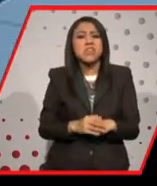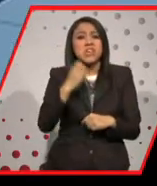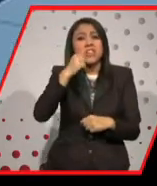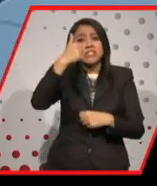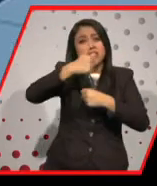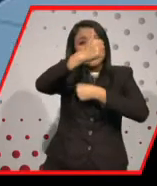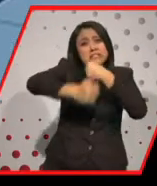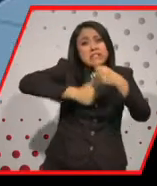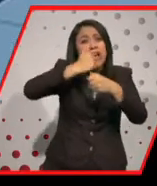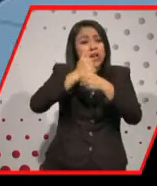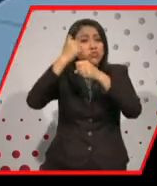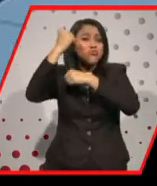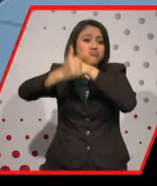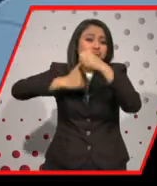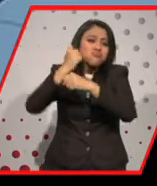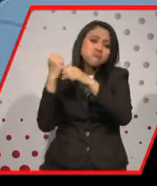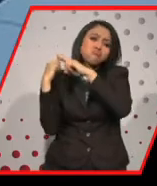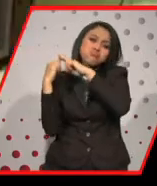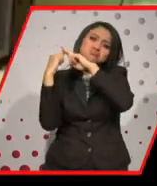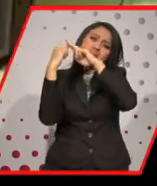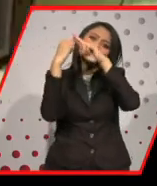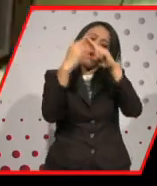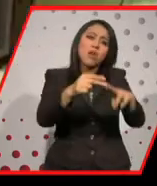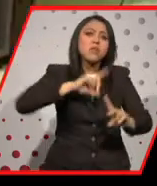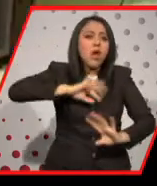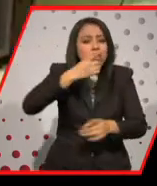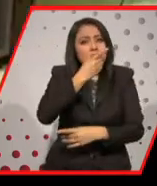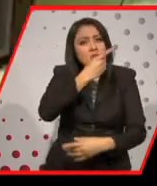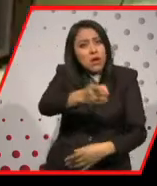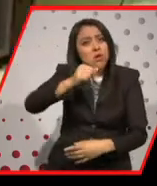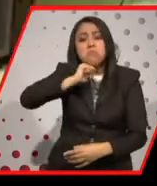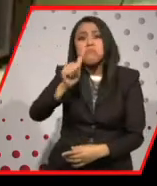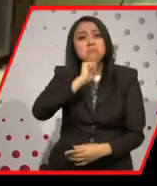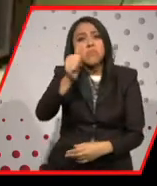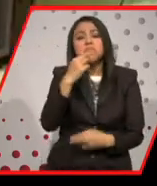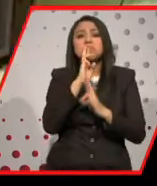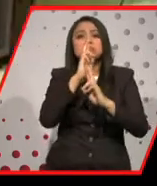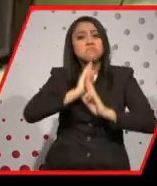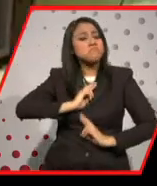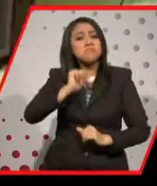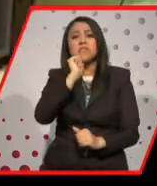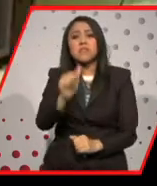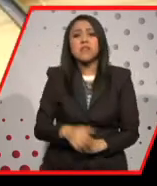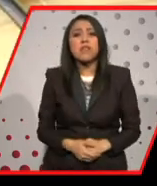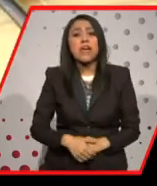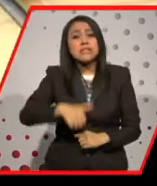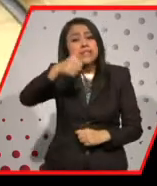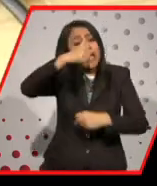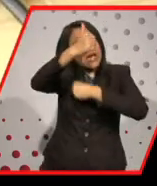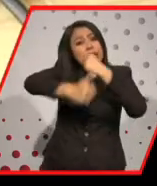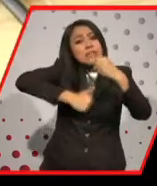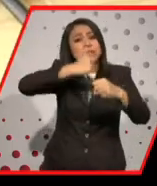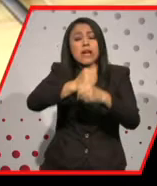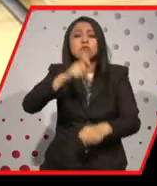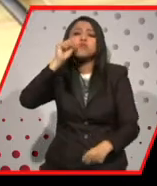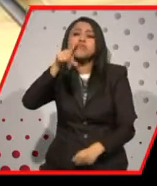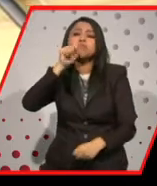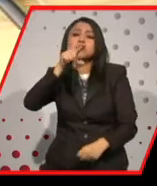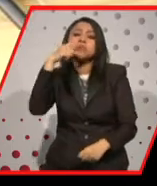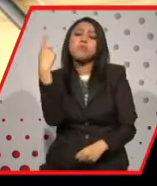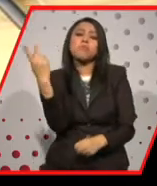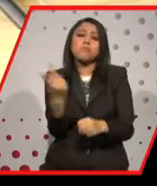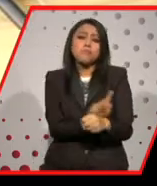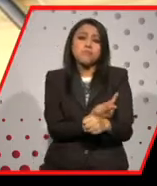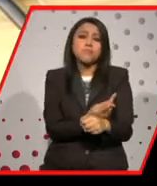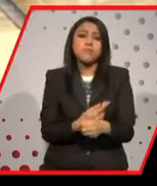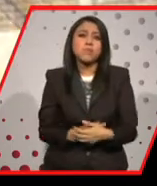y comentan los afectados que lo han denunciado sin obtener respuesta alguna. Llevamos 6 años viviendo lo mismo. Ya de verdad,